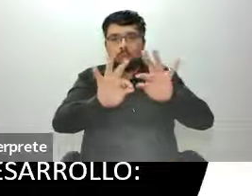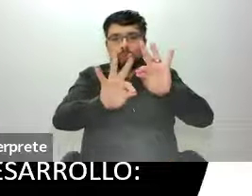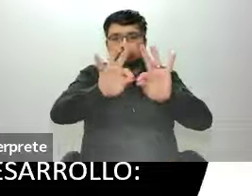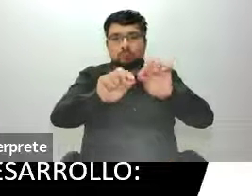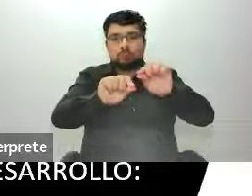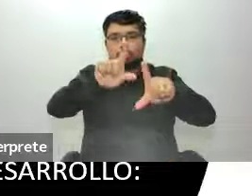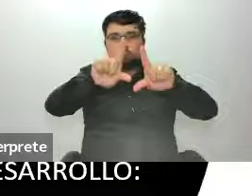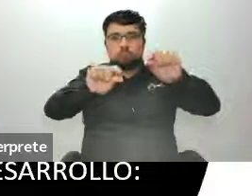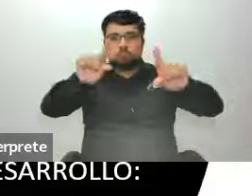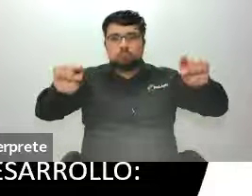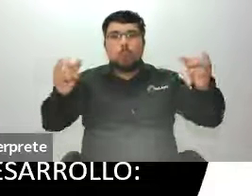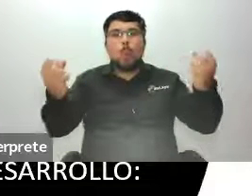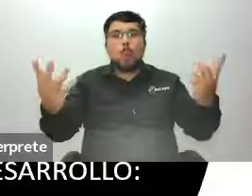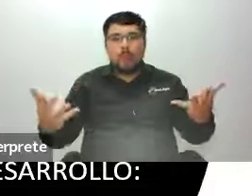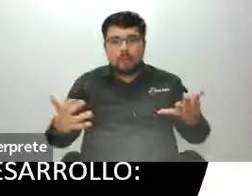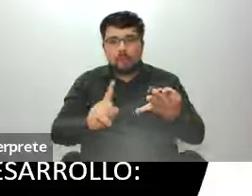adquirió?